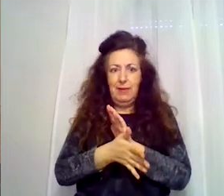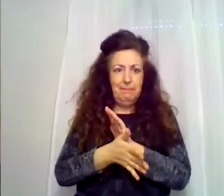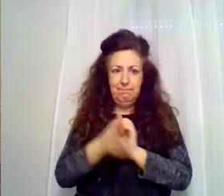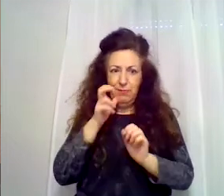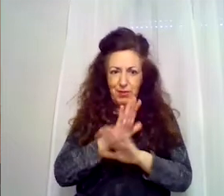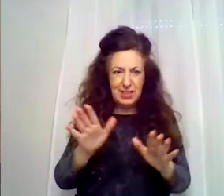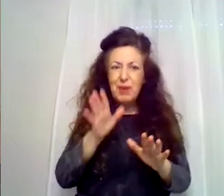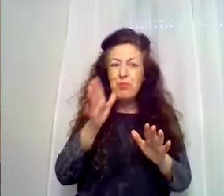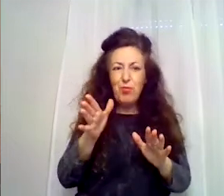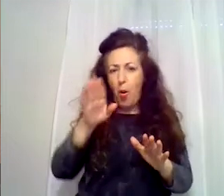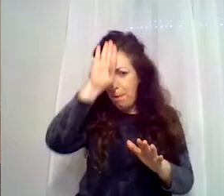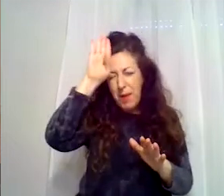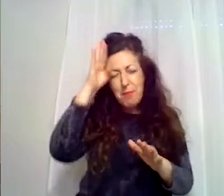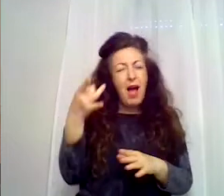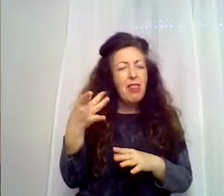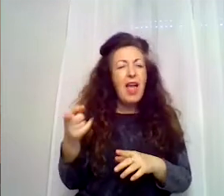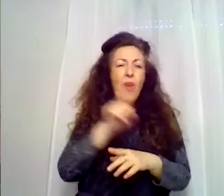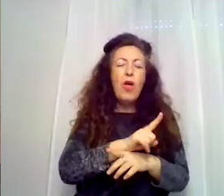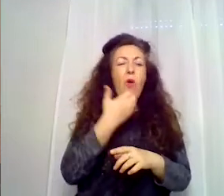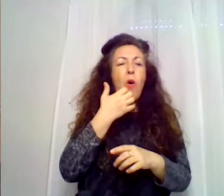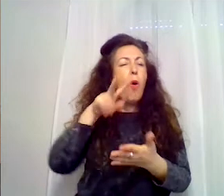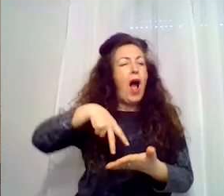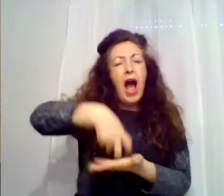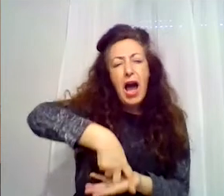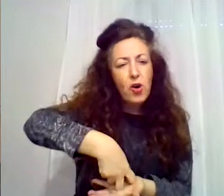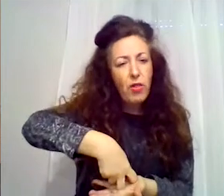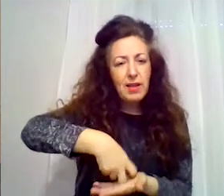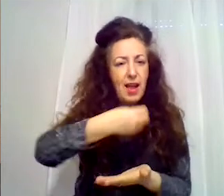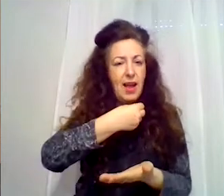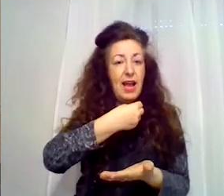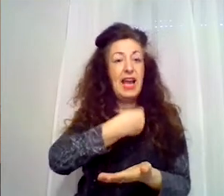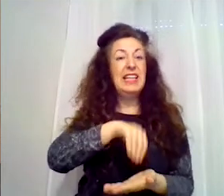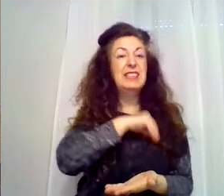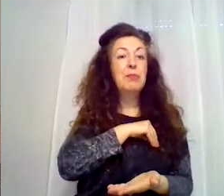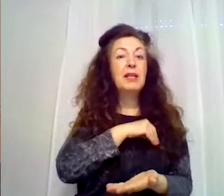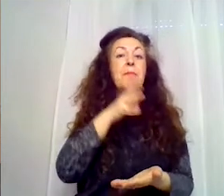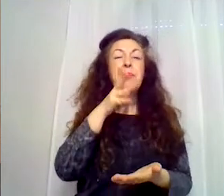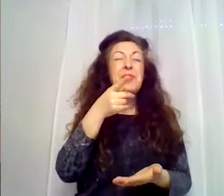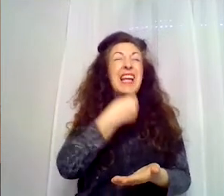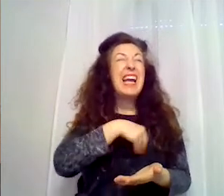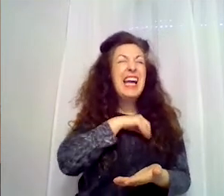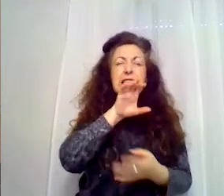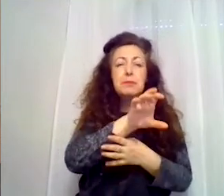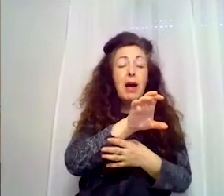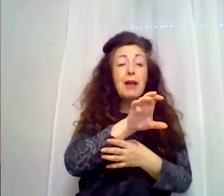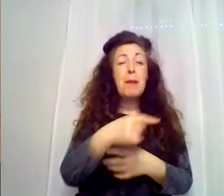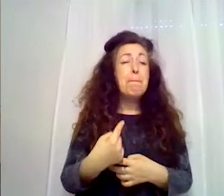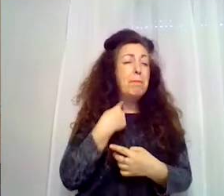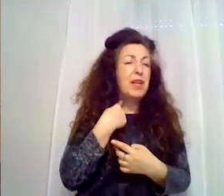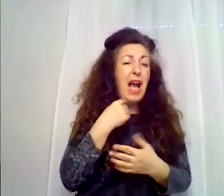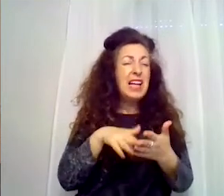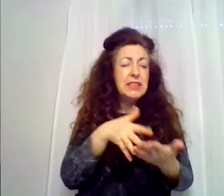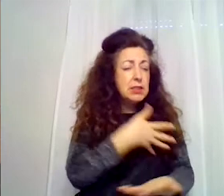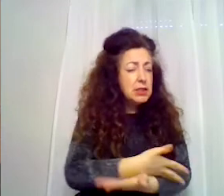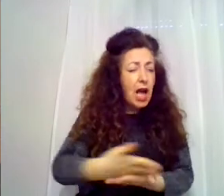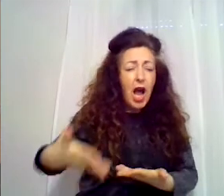solo a ultranza, sino casi hasta el suicidio. Es un país que casi se suicida a sí mismo, produciendo